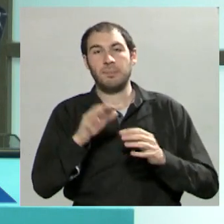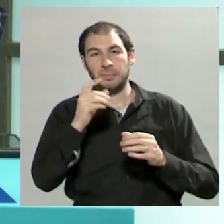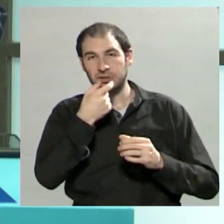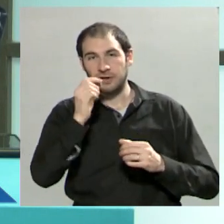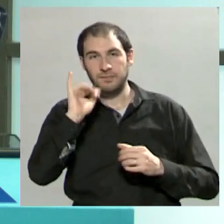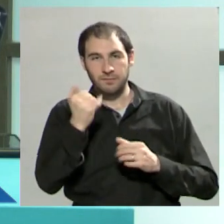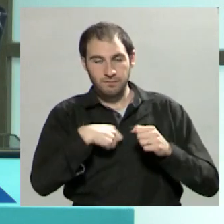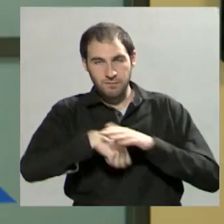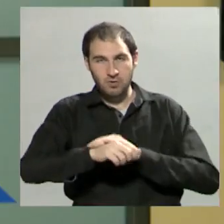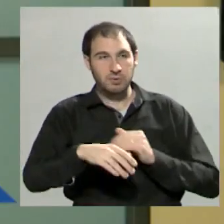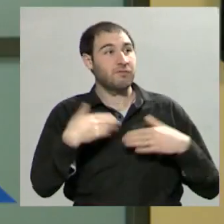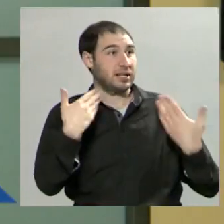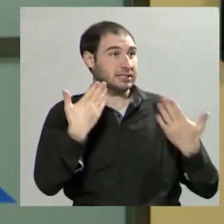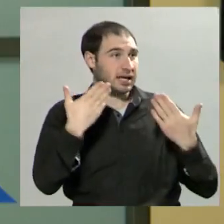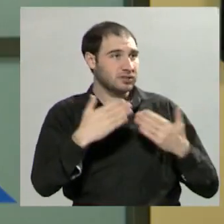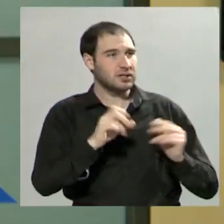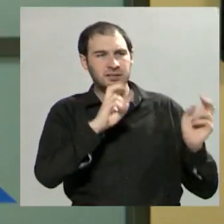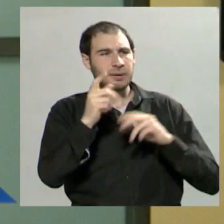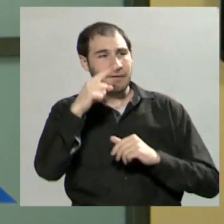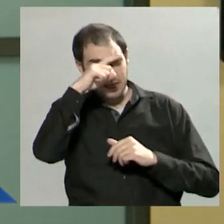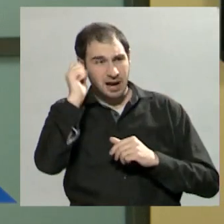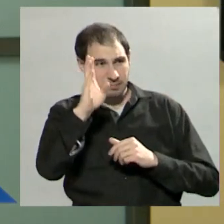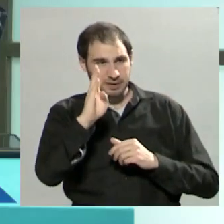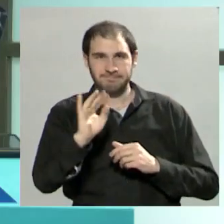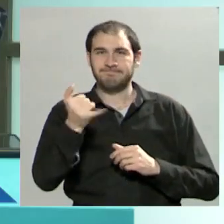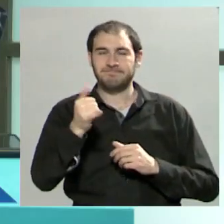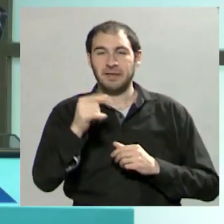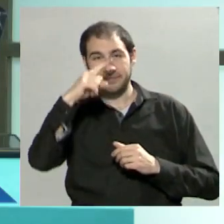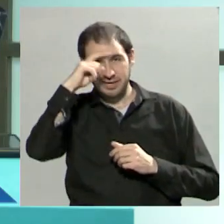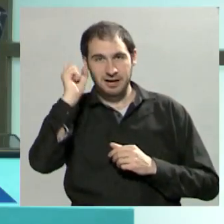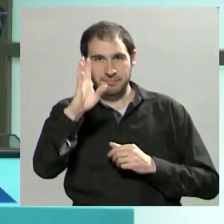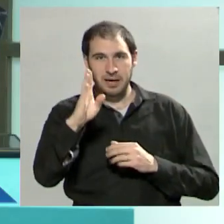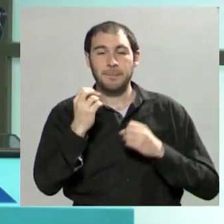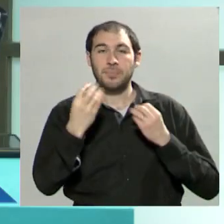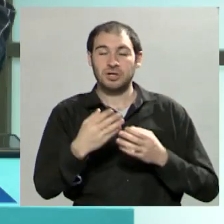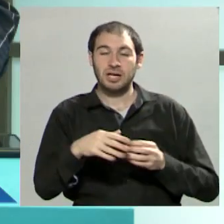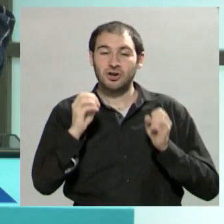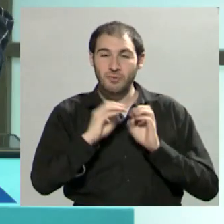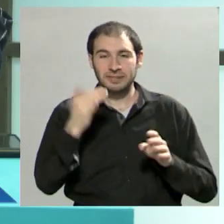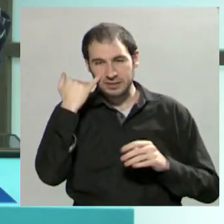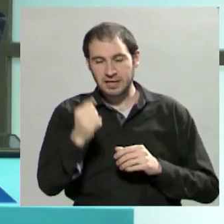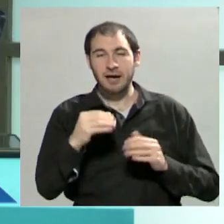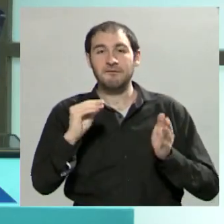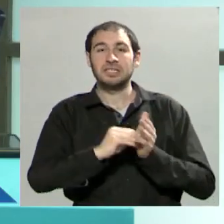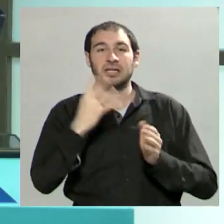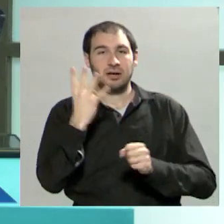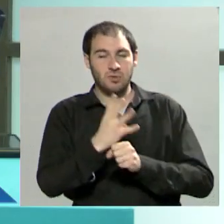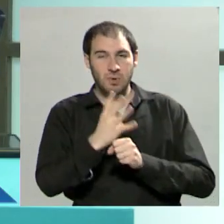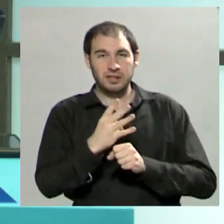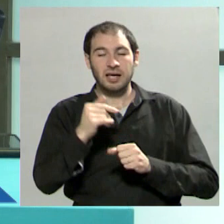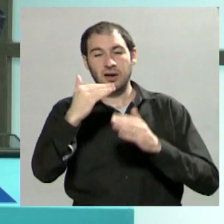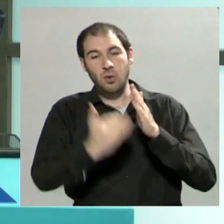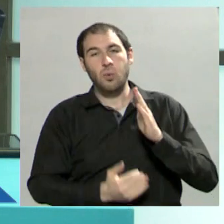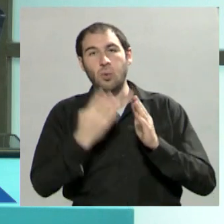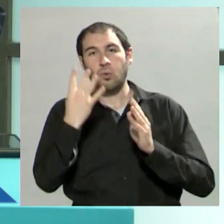Fútbol. Buenísimo, felicitaciones. Entonces pasamos al Federal B. Así es, pasamos al Federal B porque ya comenzó, está en la cuarta fecha de la cuarta